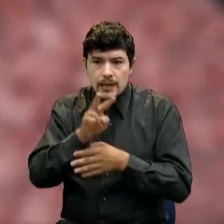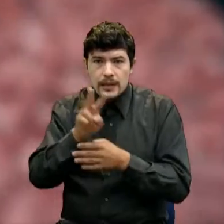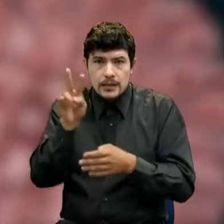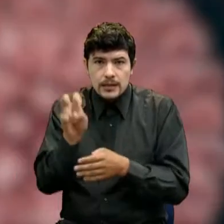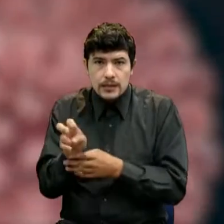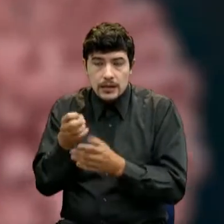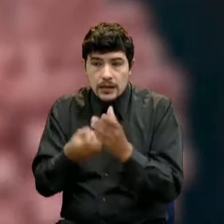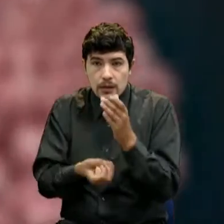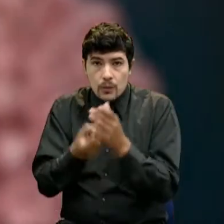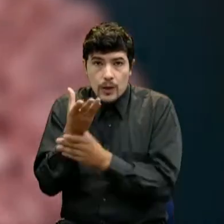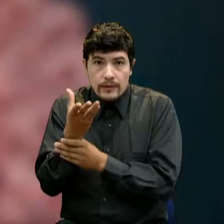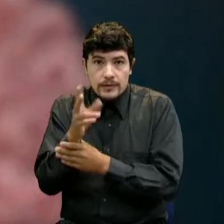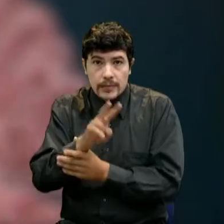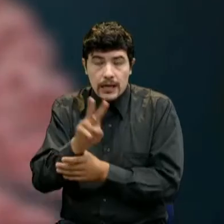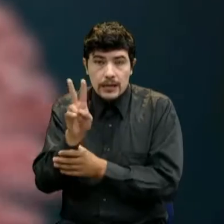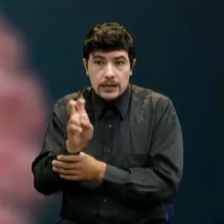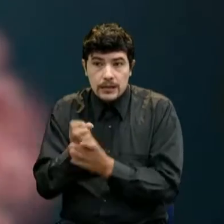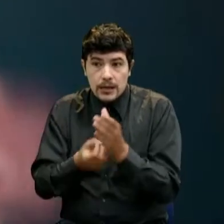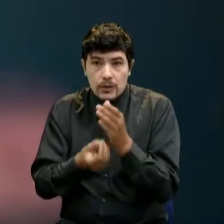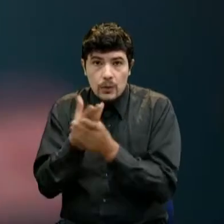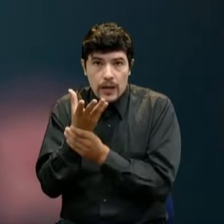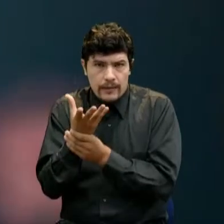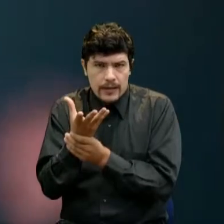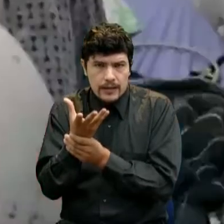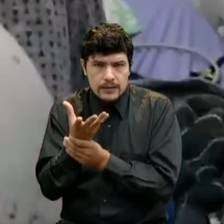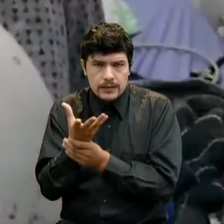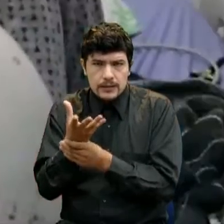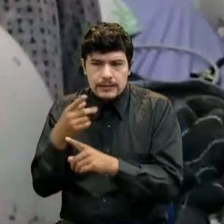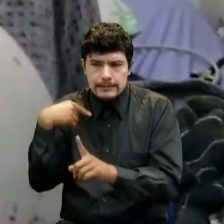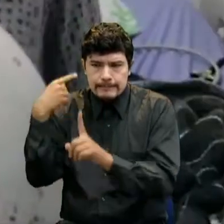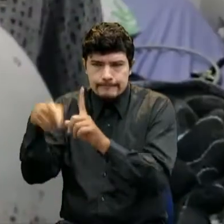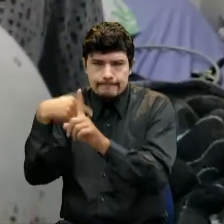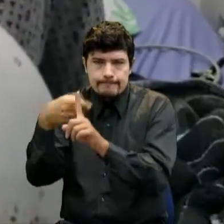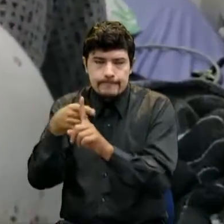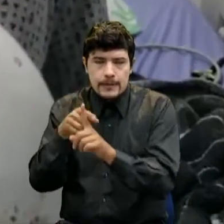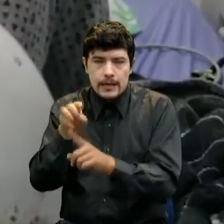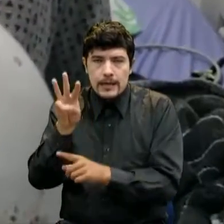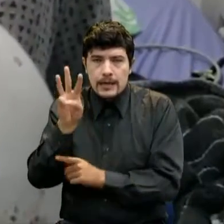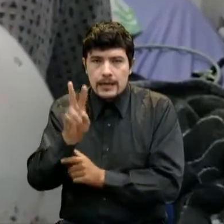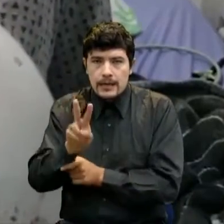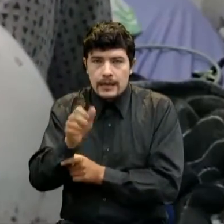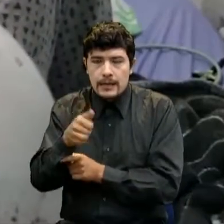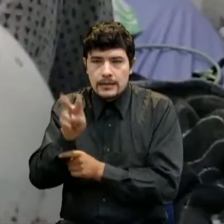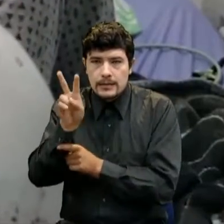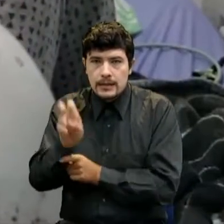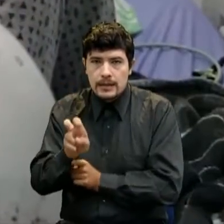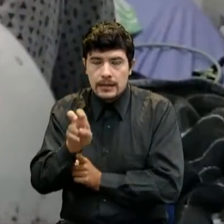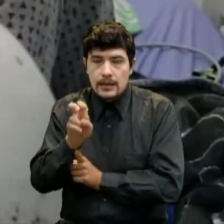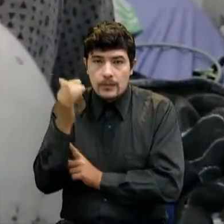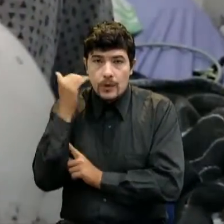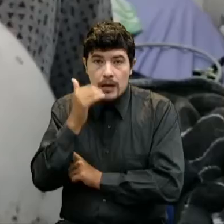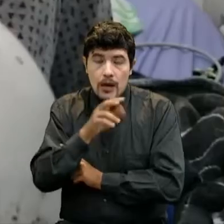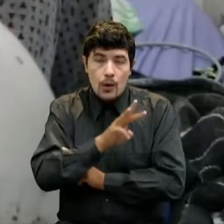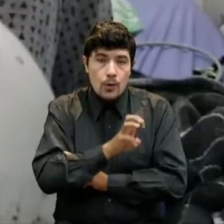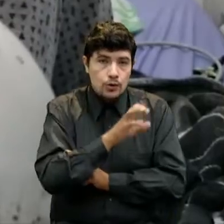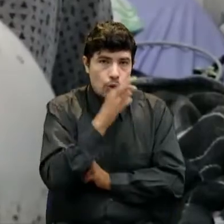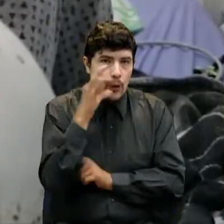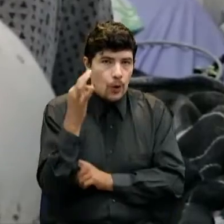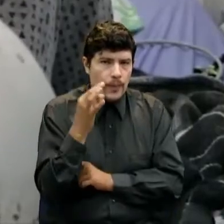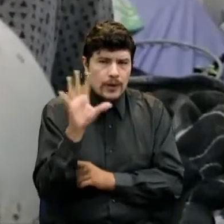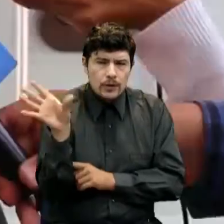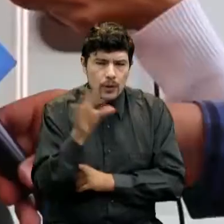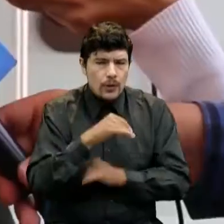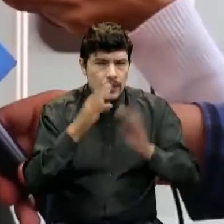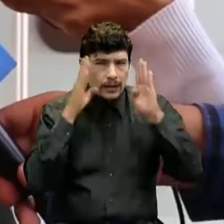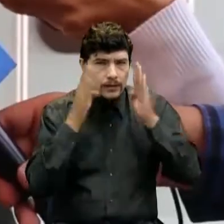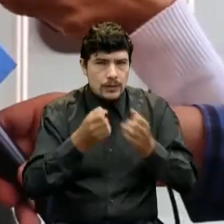casos que corresponden a 16 mujeres y 11 hombres, de los cuales 8 reciben atención hospitalaria. Recordarles, por favor, el